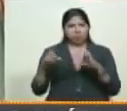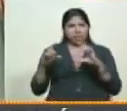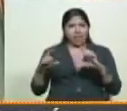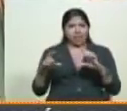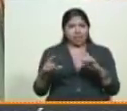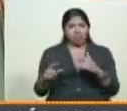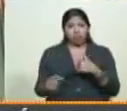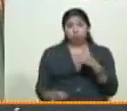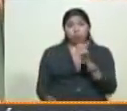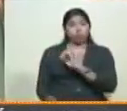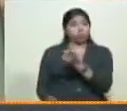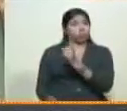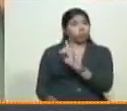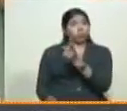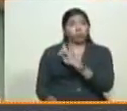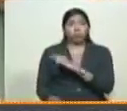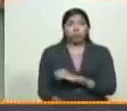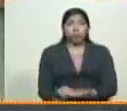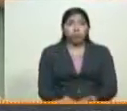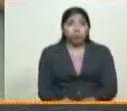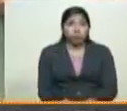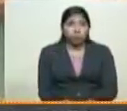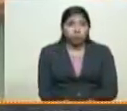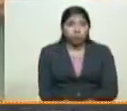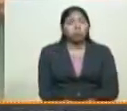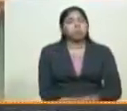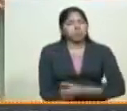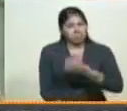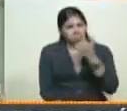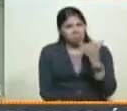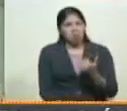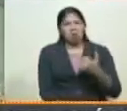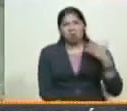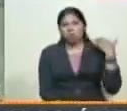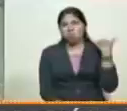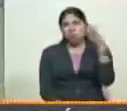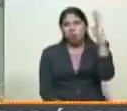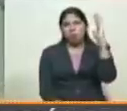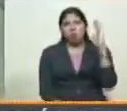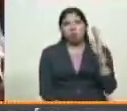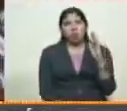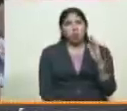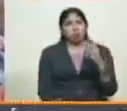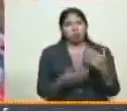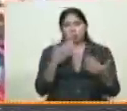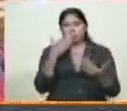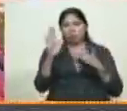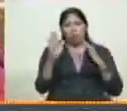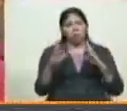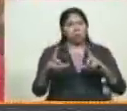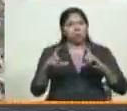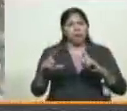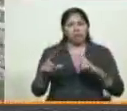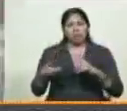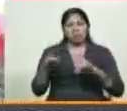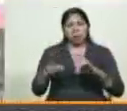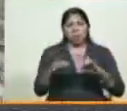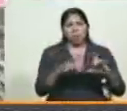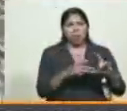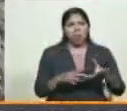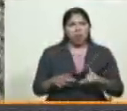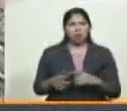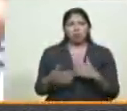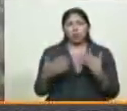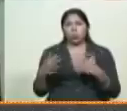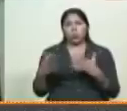no. Yo digo, ahora es que viene carné de la patria para el pueblo. Ahora es que vienen los